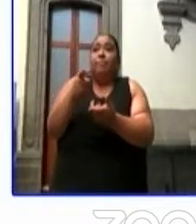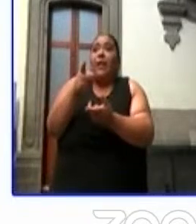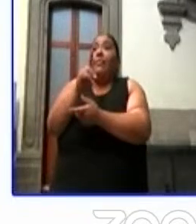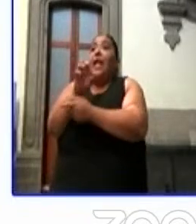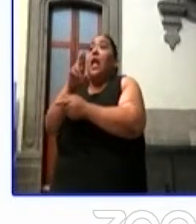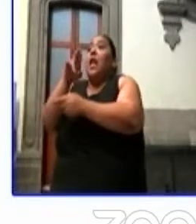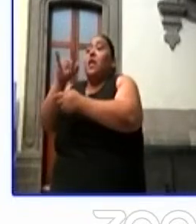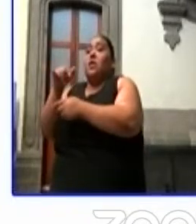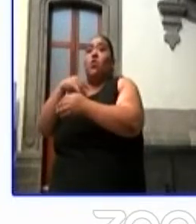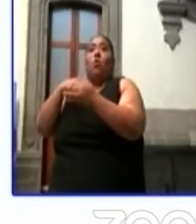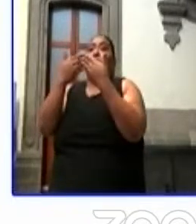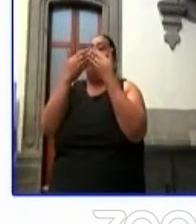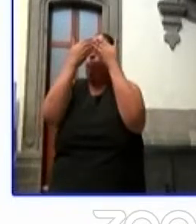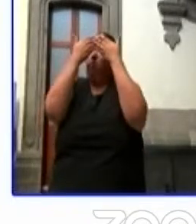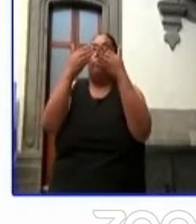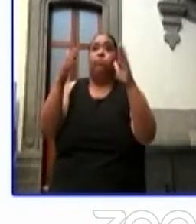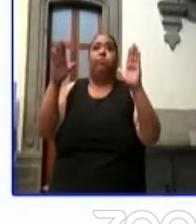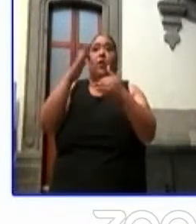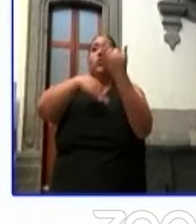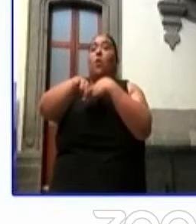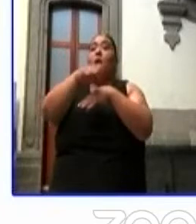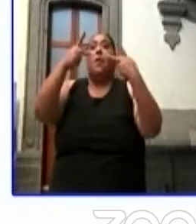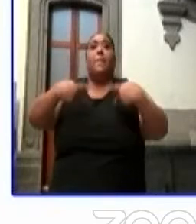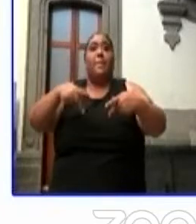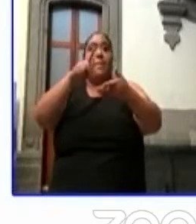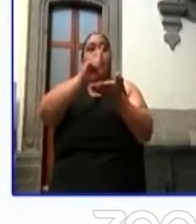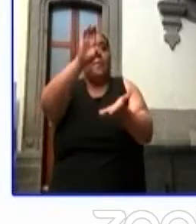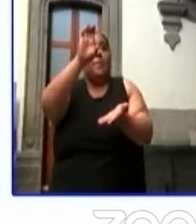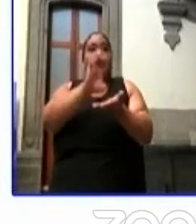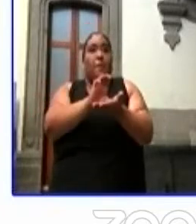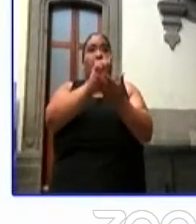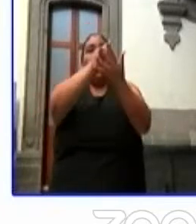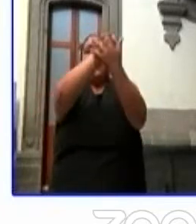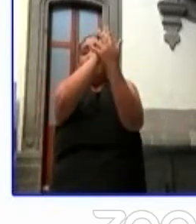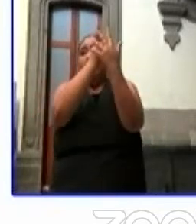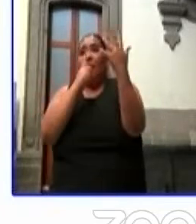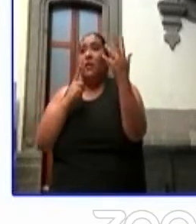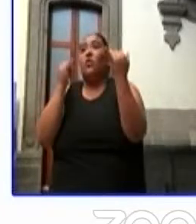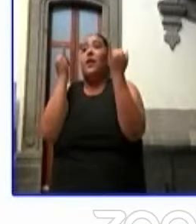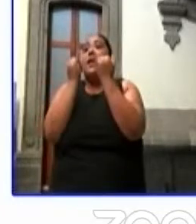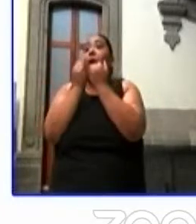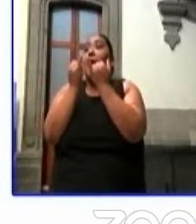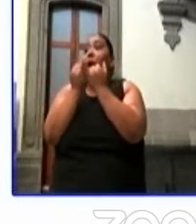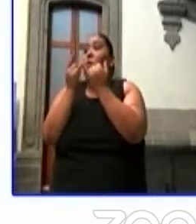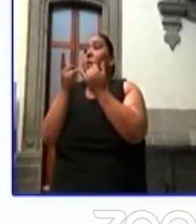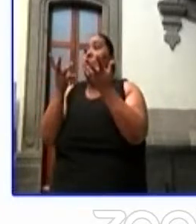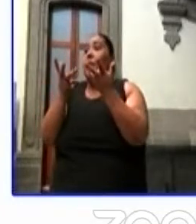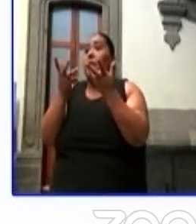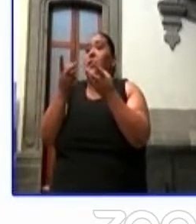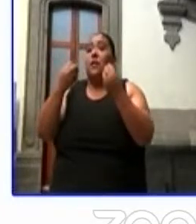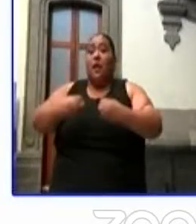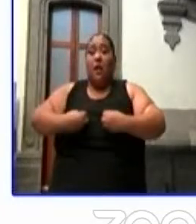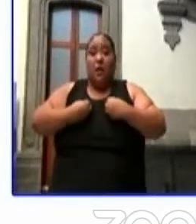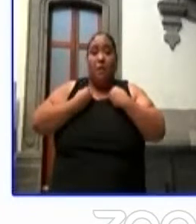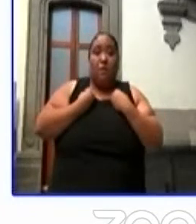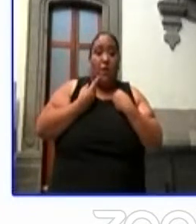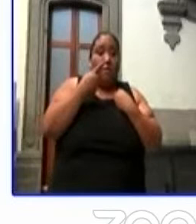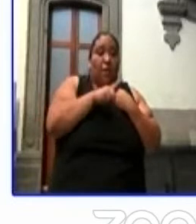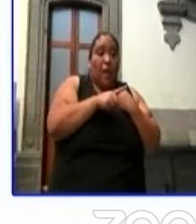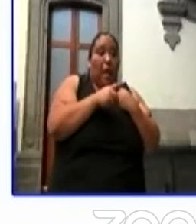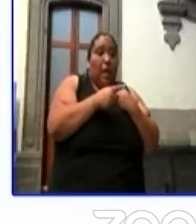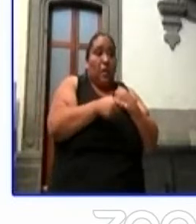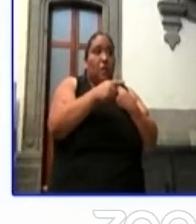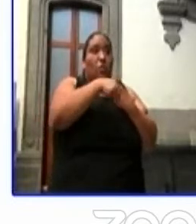completamente el panorama de aquellas personas con discapacidad y neurodiversas que se encuentran viviendo temporal o permanente en